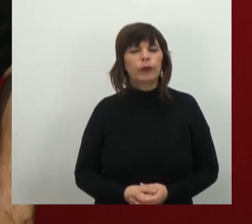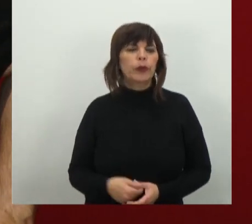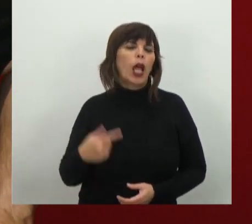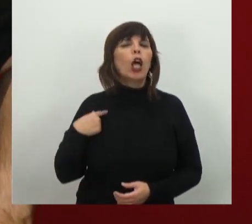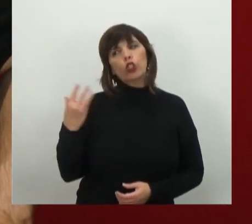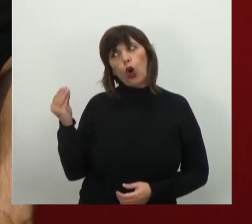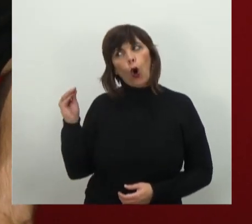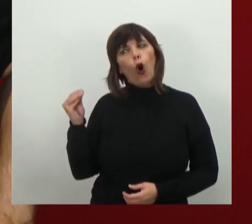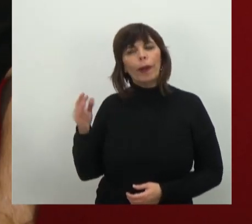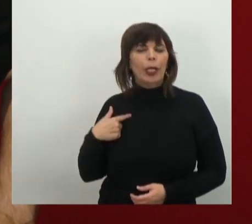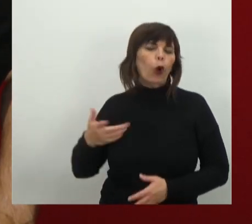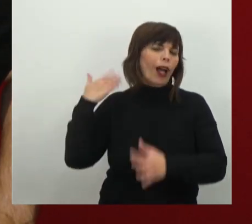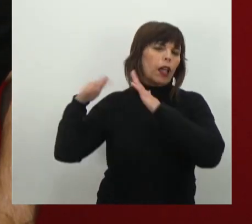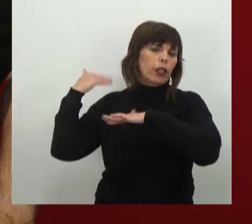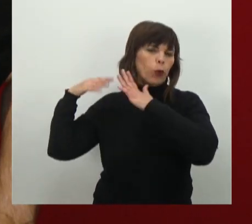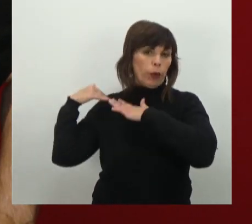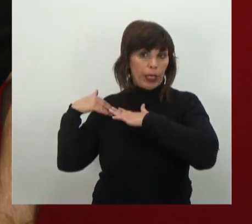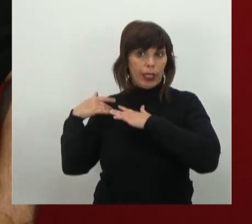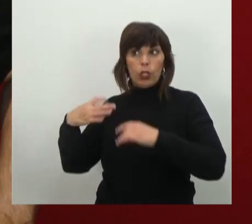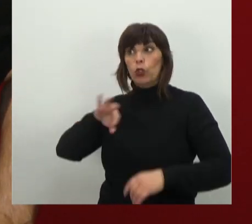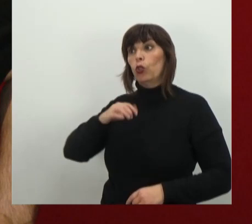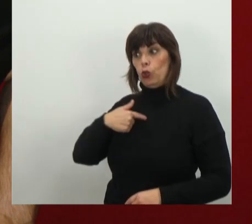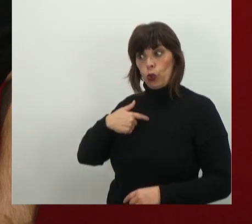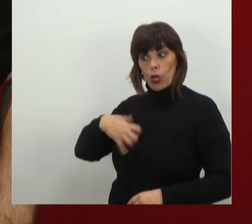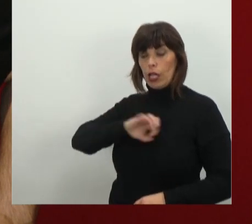joven, pero cuando yo me crecí en el Evangelio,